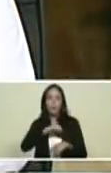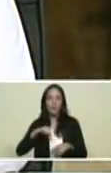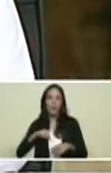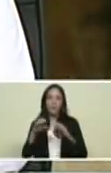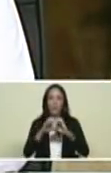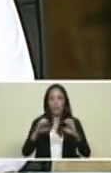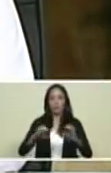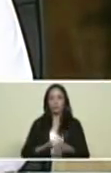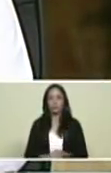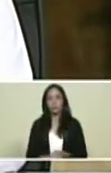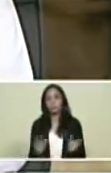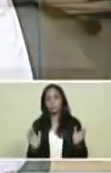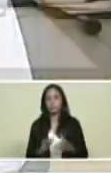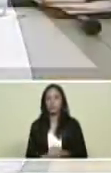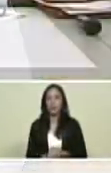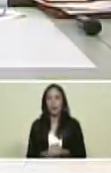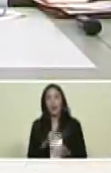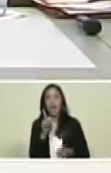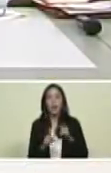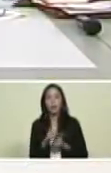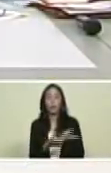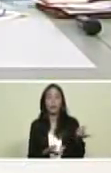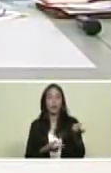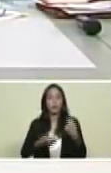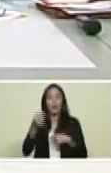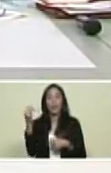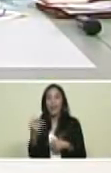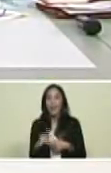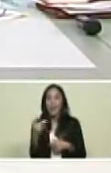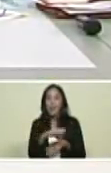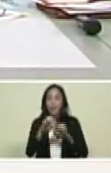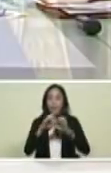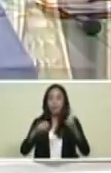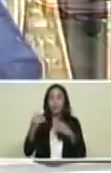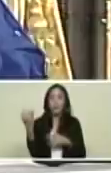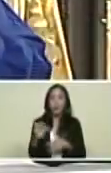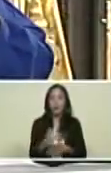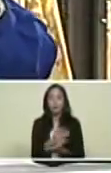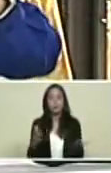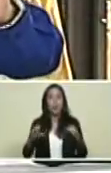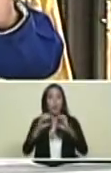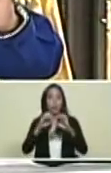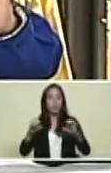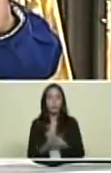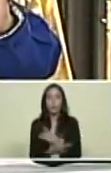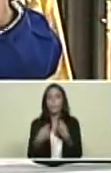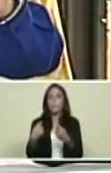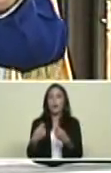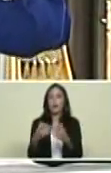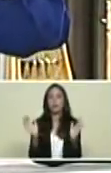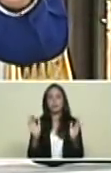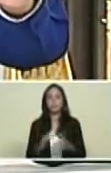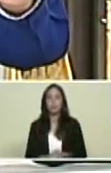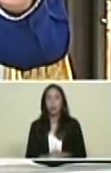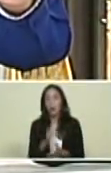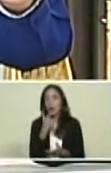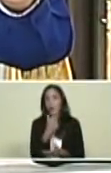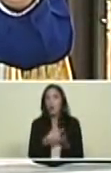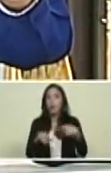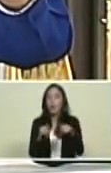la educación que es una mercancía y se la cobran. El hecho educativo le ponen un precio como una